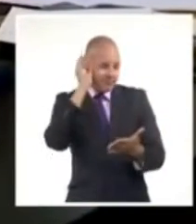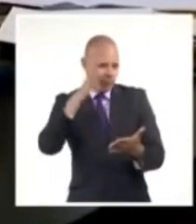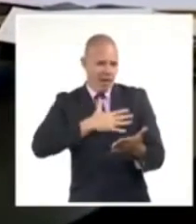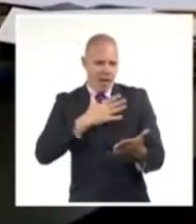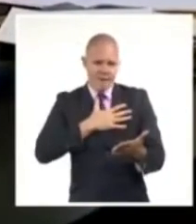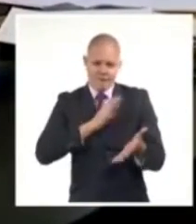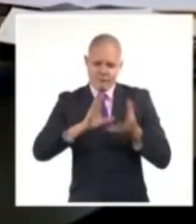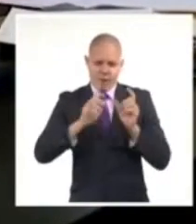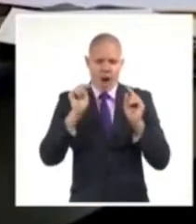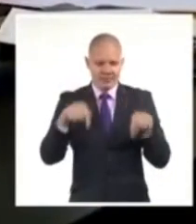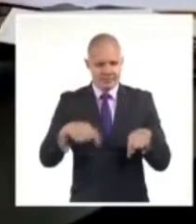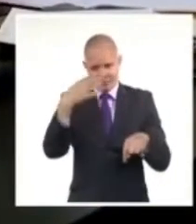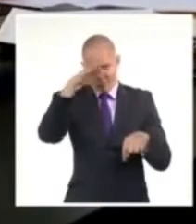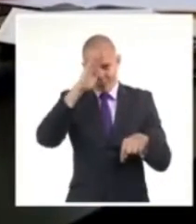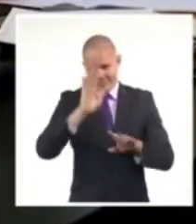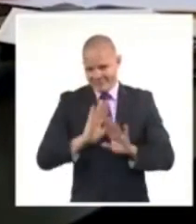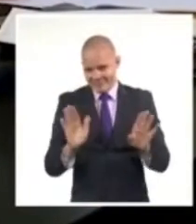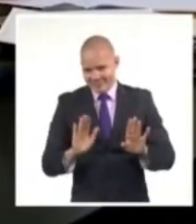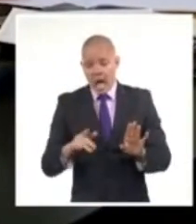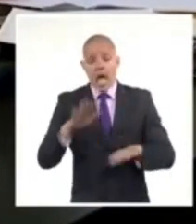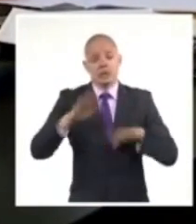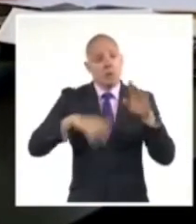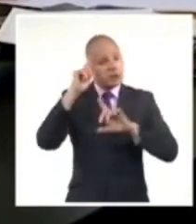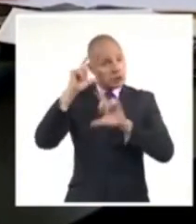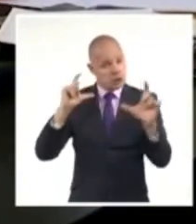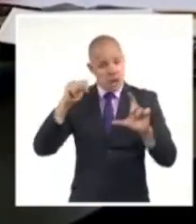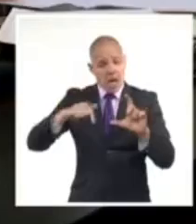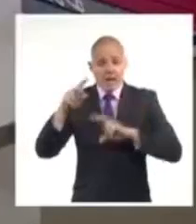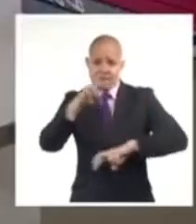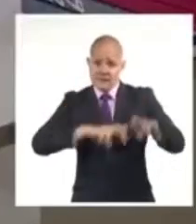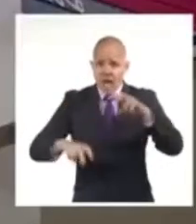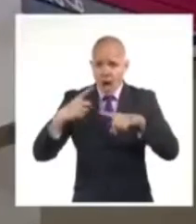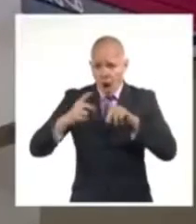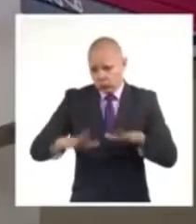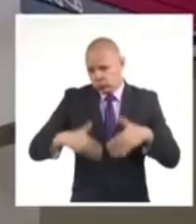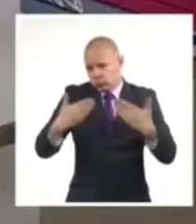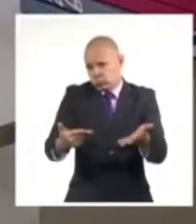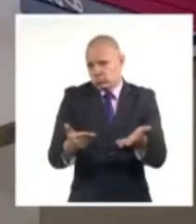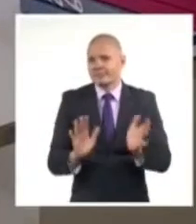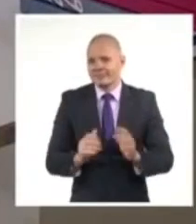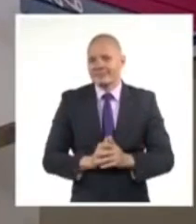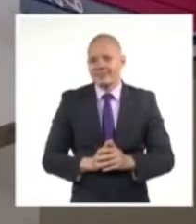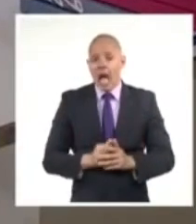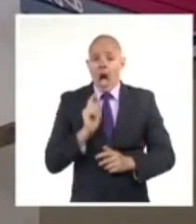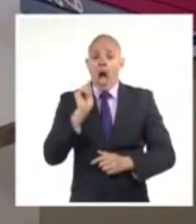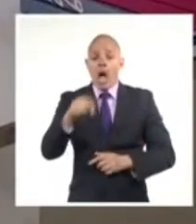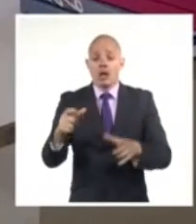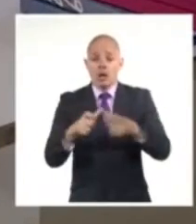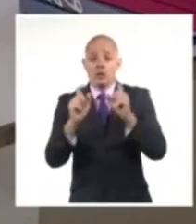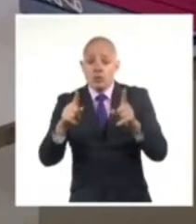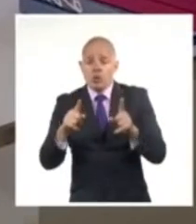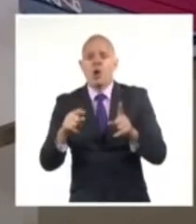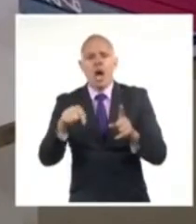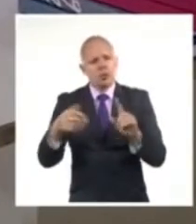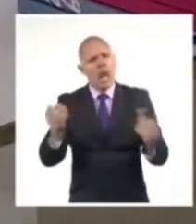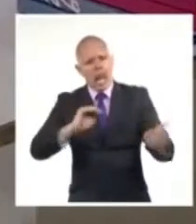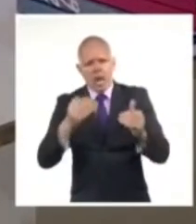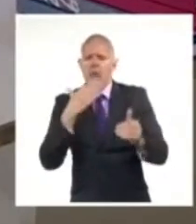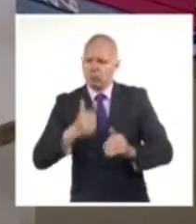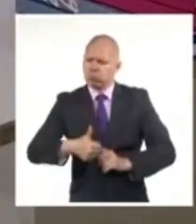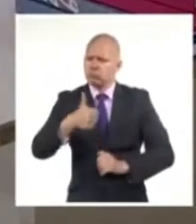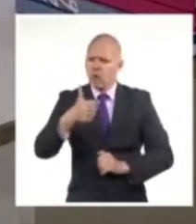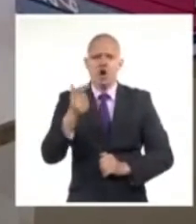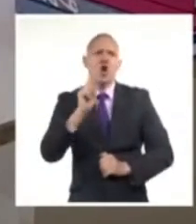vivencias, el desarrollo de las investigaciones que hemos practicado. Entonces son espacios, yo te diría, de un debate sano, constructivo, pero de